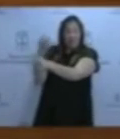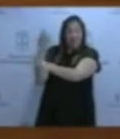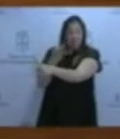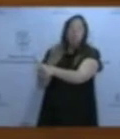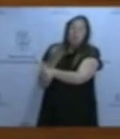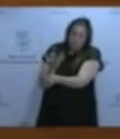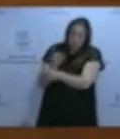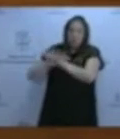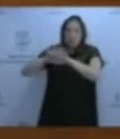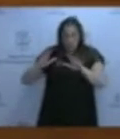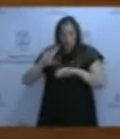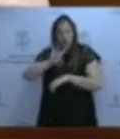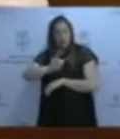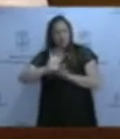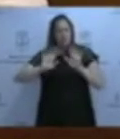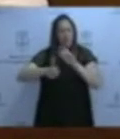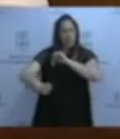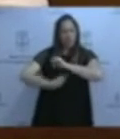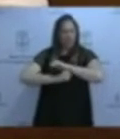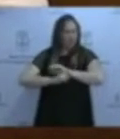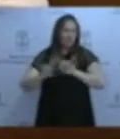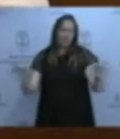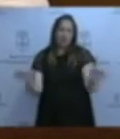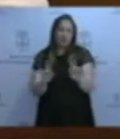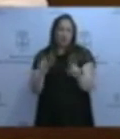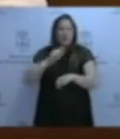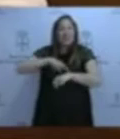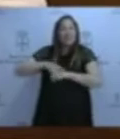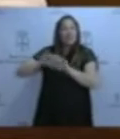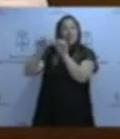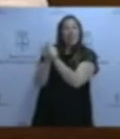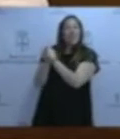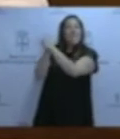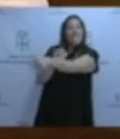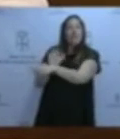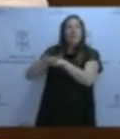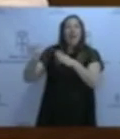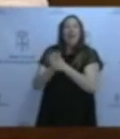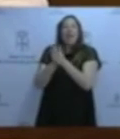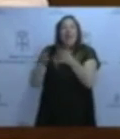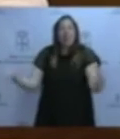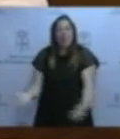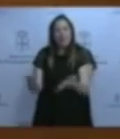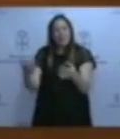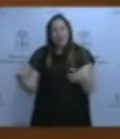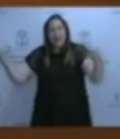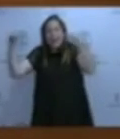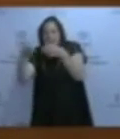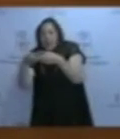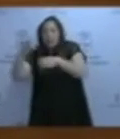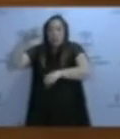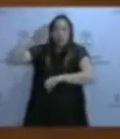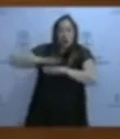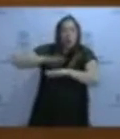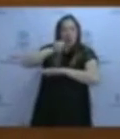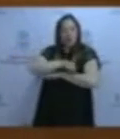de referencia, pero no tienen que ser una trampa mortal. Los tiempos de referencia tienen que ser para incentivar a los equipos, si cumplen con esos tiempos de referencia. Esa